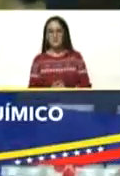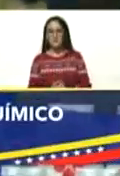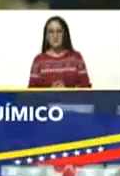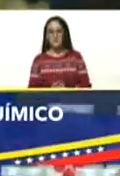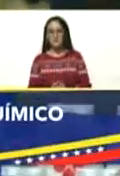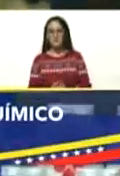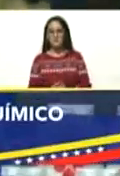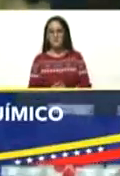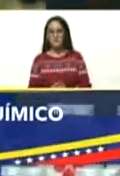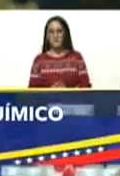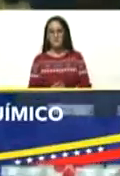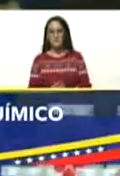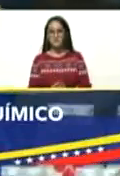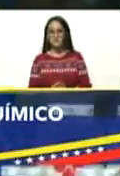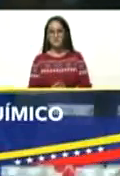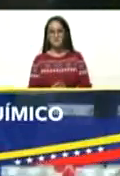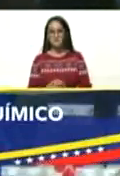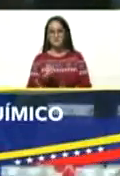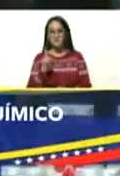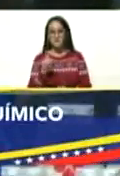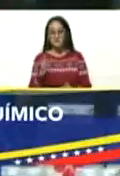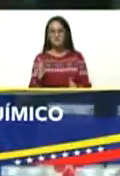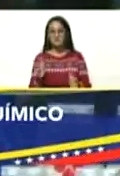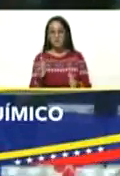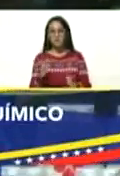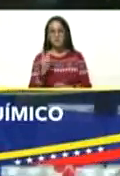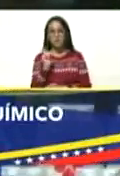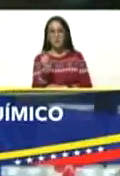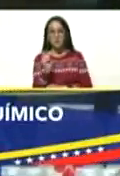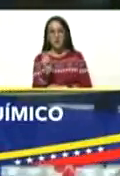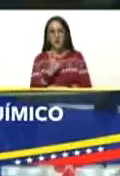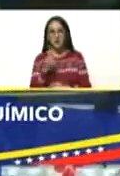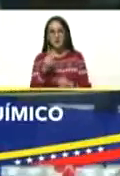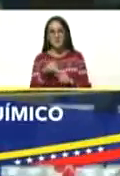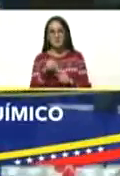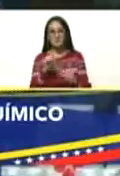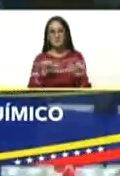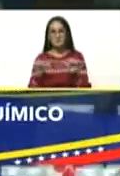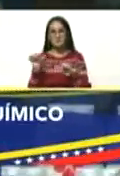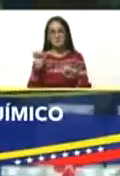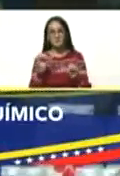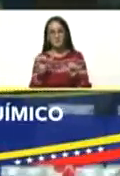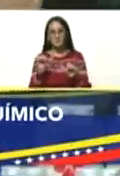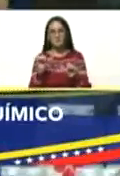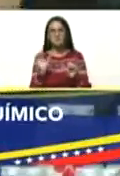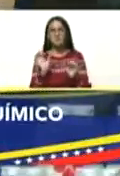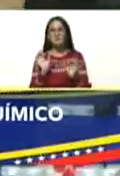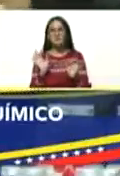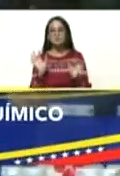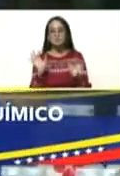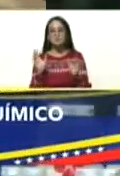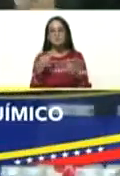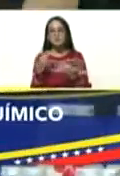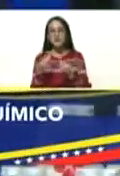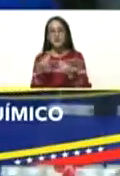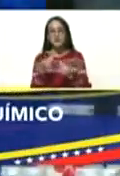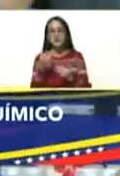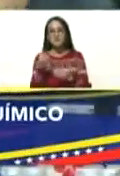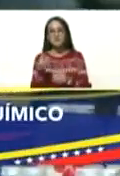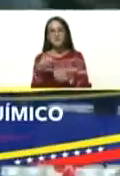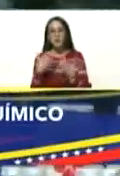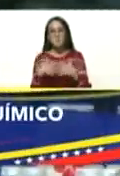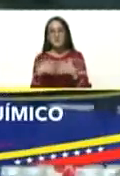mi comandante, hemos logrado que los jubilados de Pequivén hagan, conformen empresas para